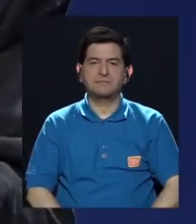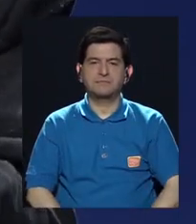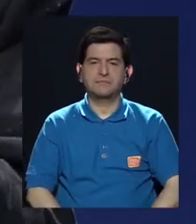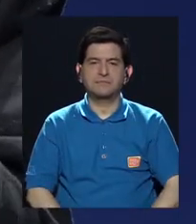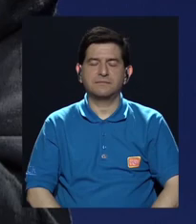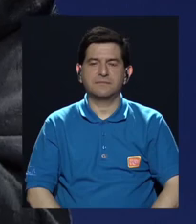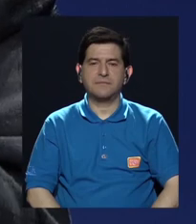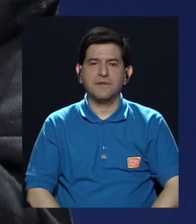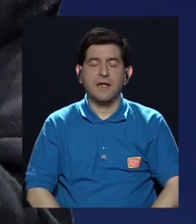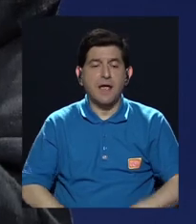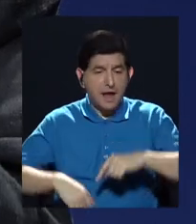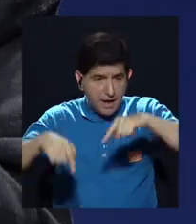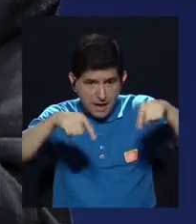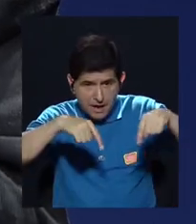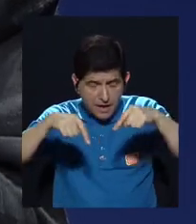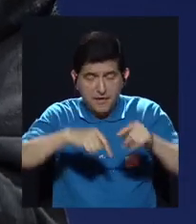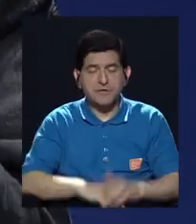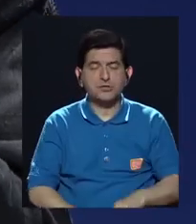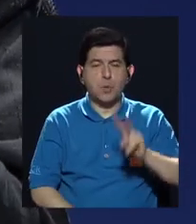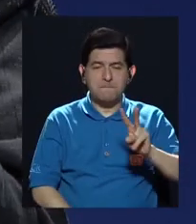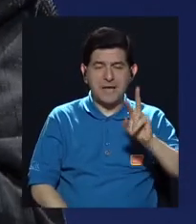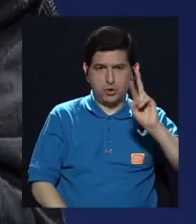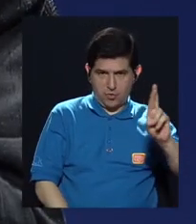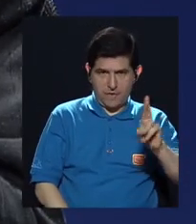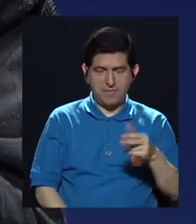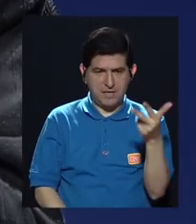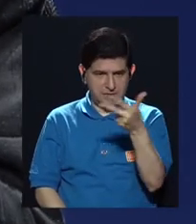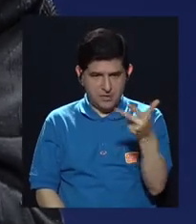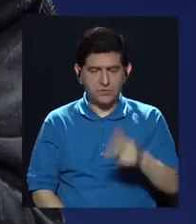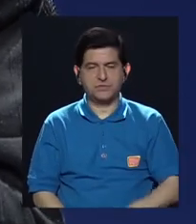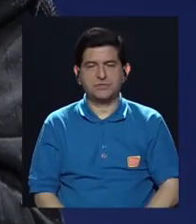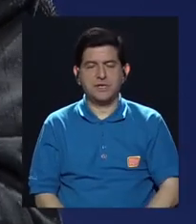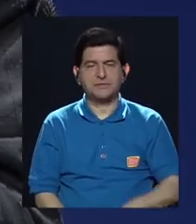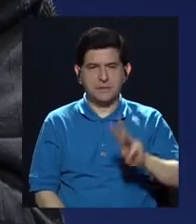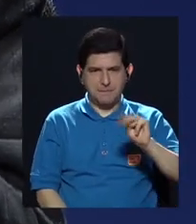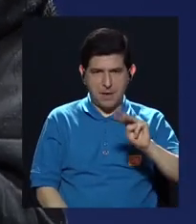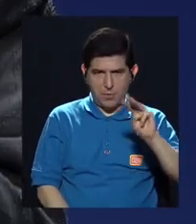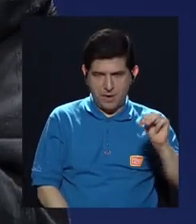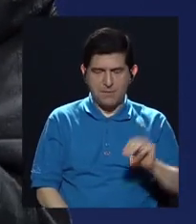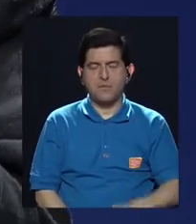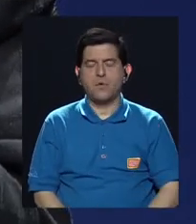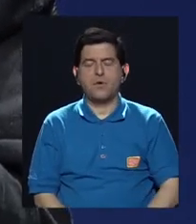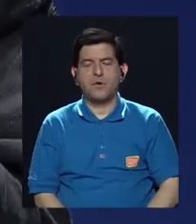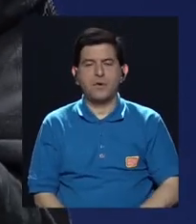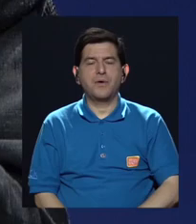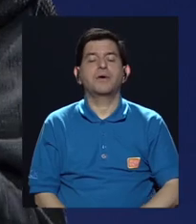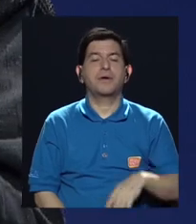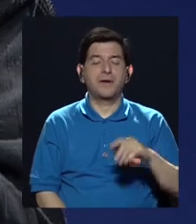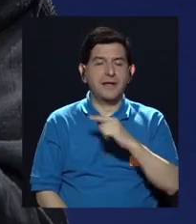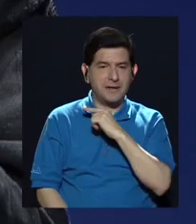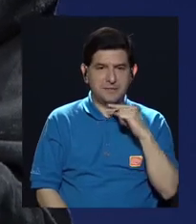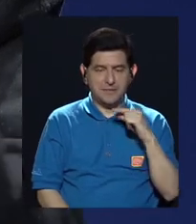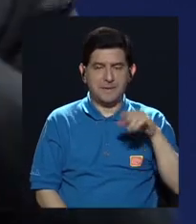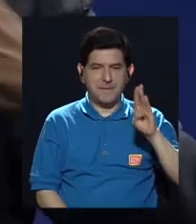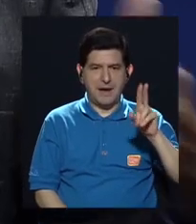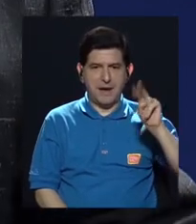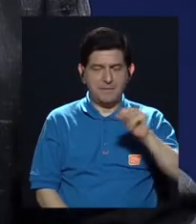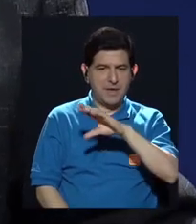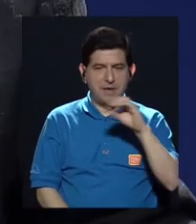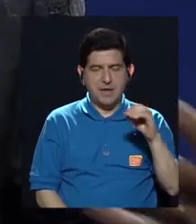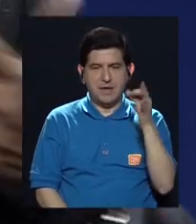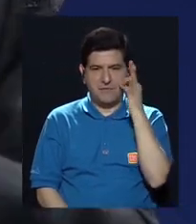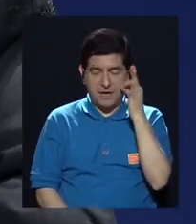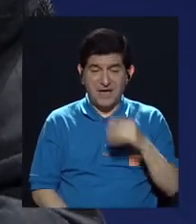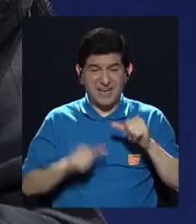en la grabación que hace don Víctor de los tres de ellos, don Manuel, el padre y don Pepe, ellos hablan de que si